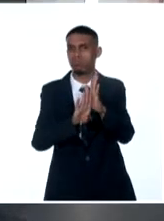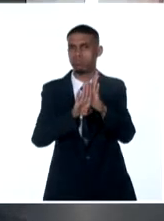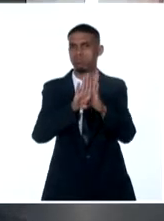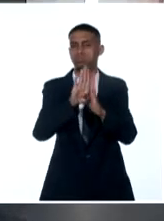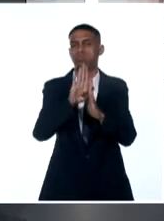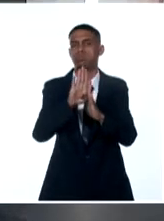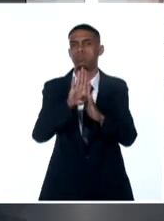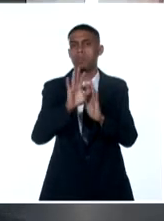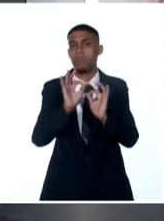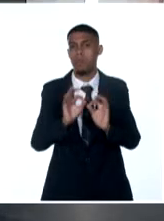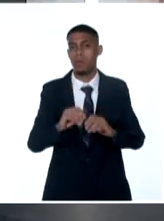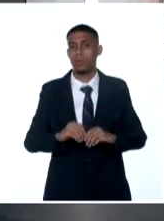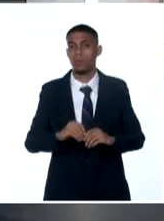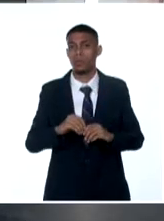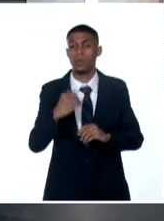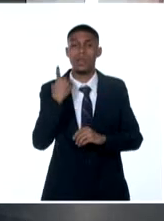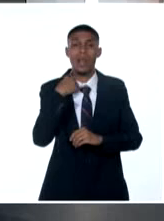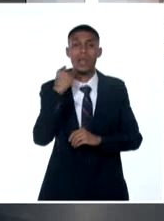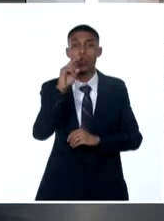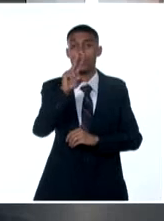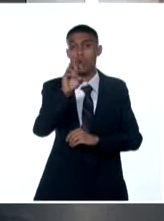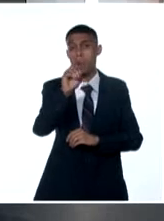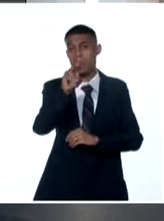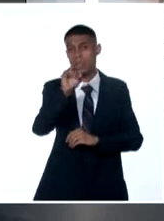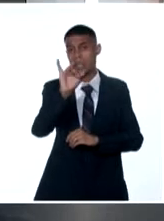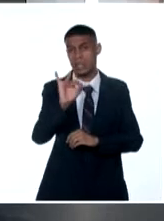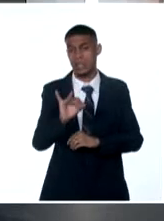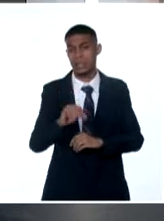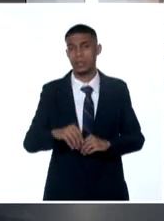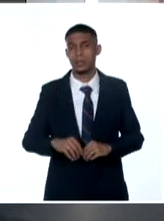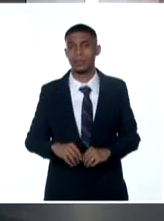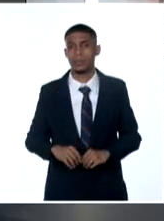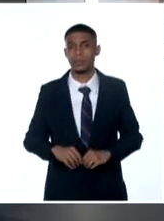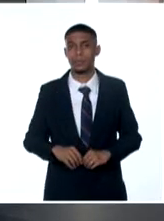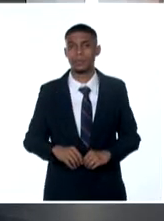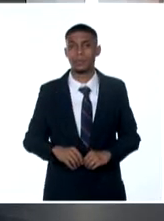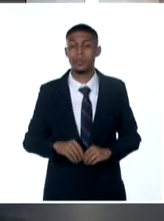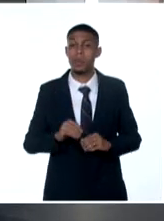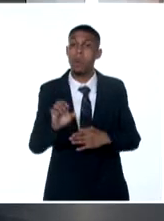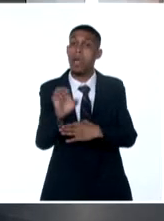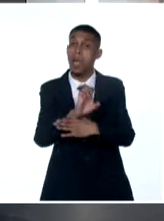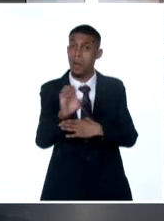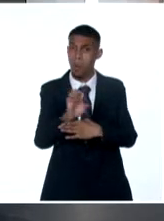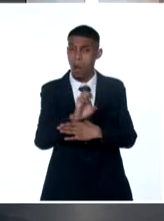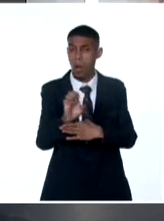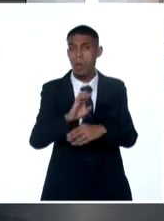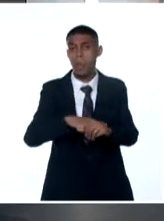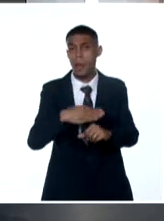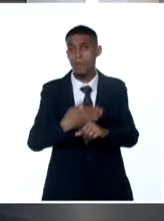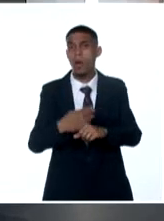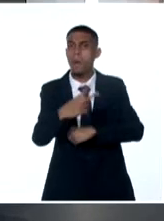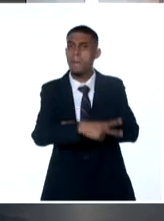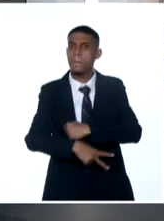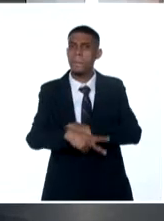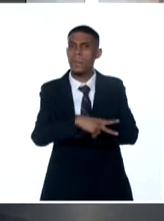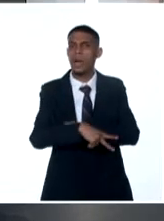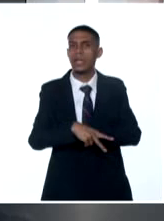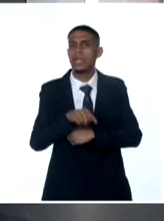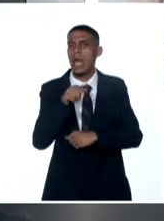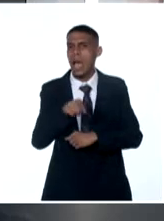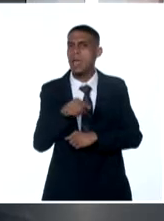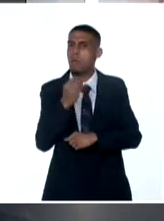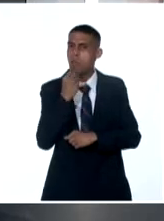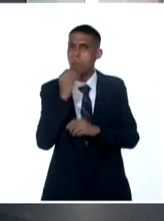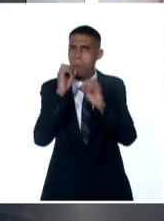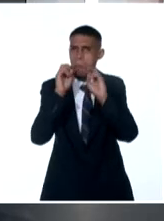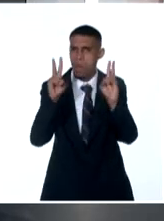inestables políticamente de la región y llevarlo a un punto en el cual Ecuador fue sin dudas un país donde se podía vivir